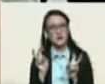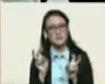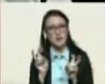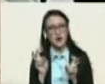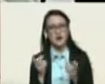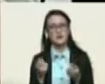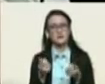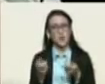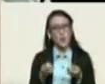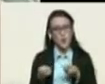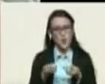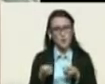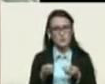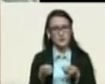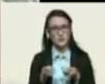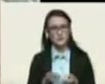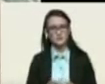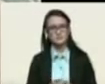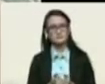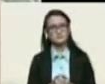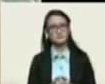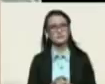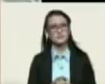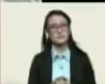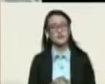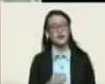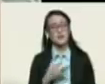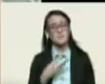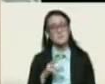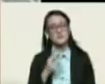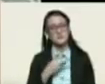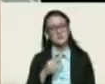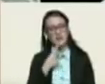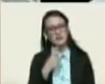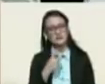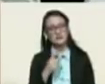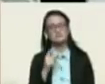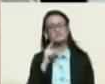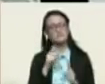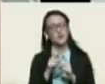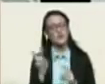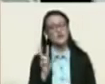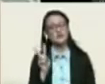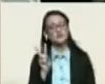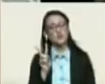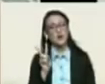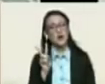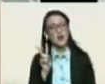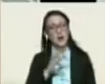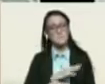área económica y, como bien decía la vicepresidenta, el objetivo, llevar a Venezuela a un país